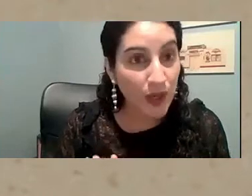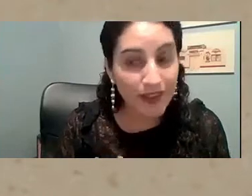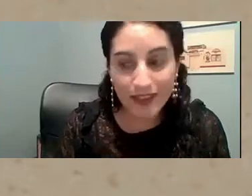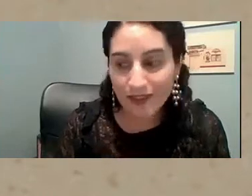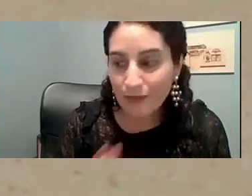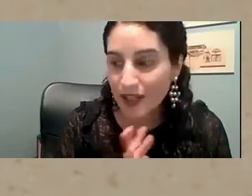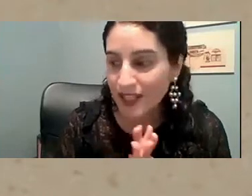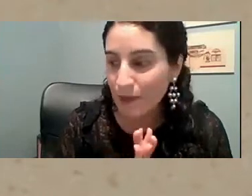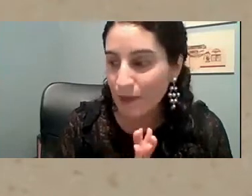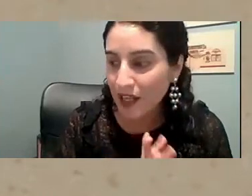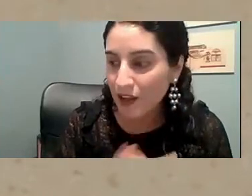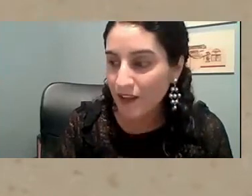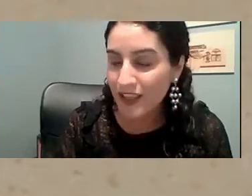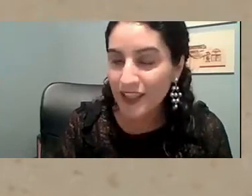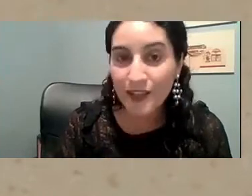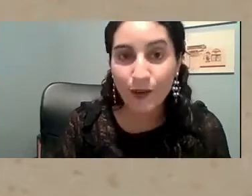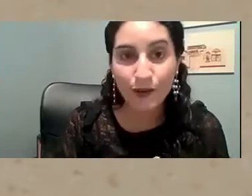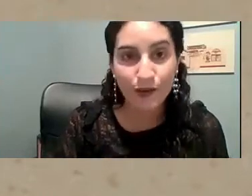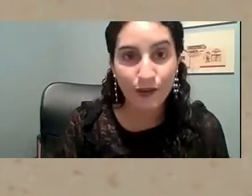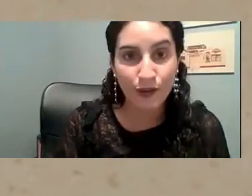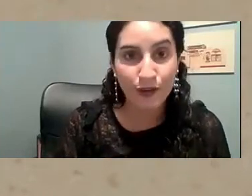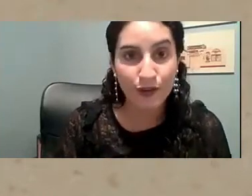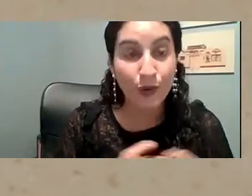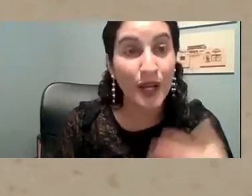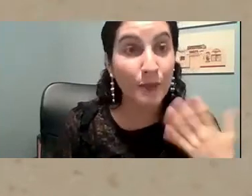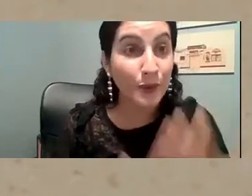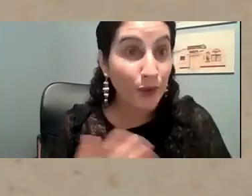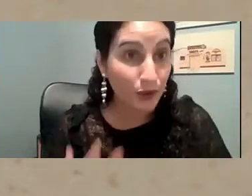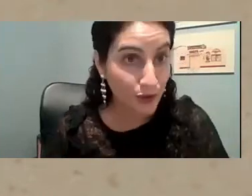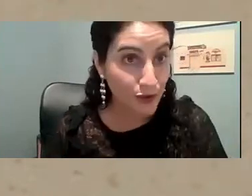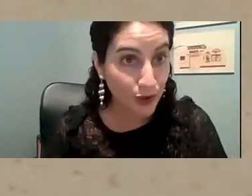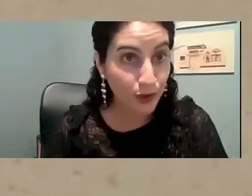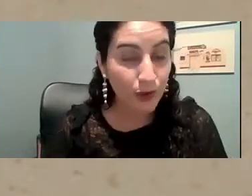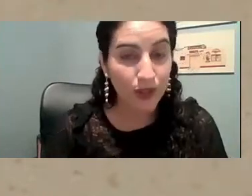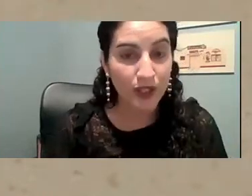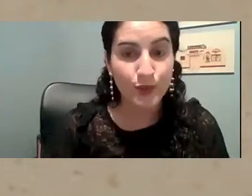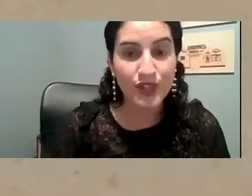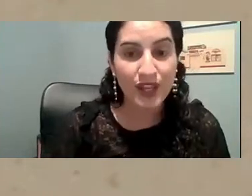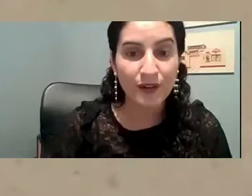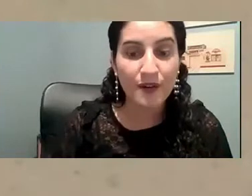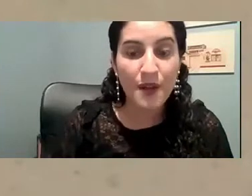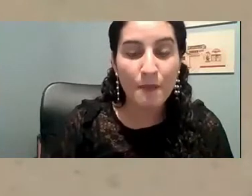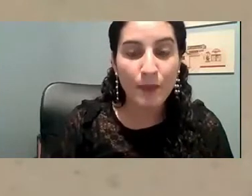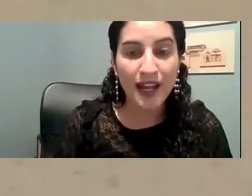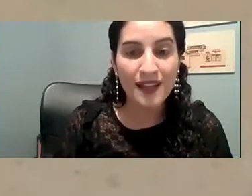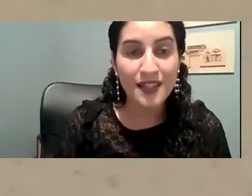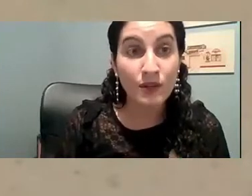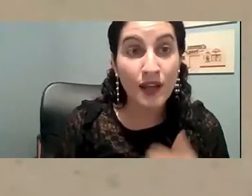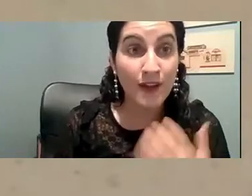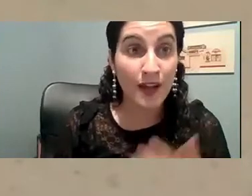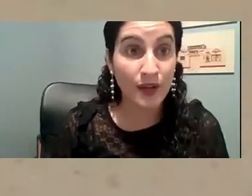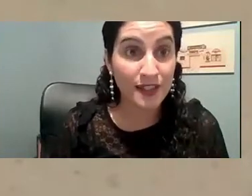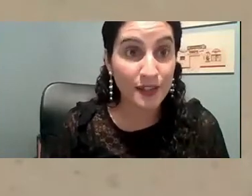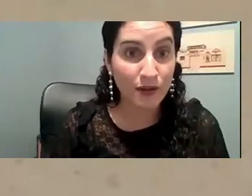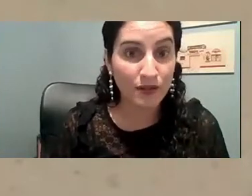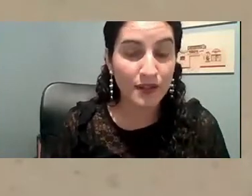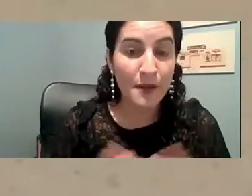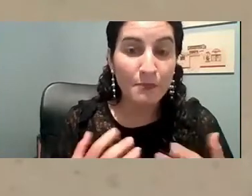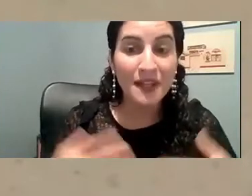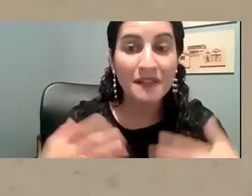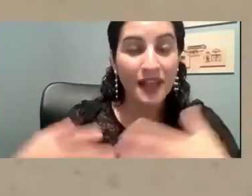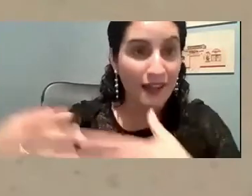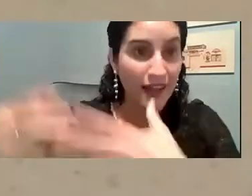institución educativa María Parado de Bellido nos colaboró con nosotros, con el museo, para hacer una